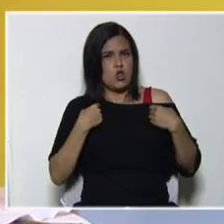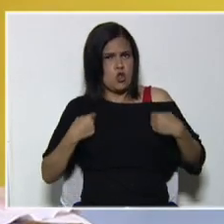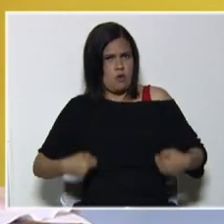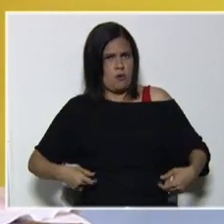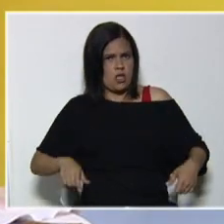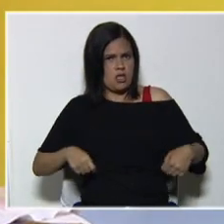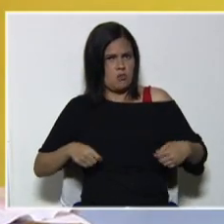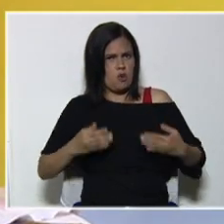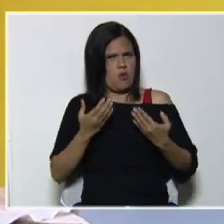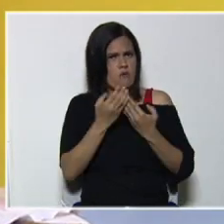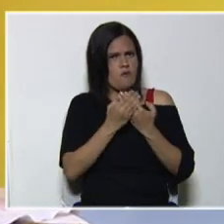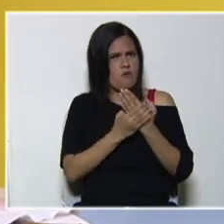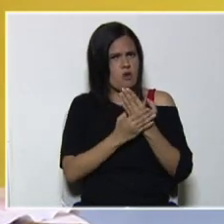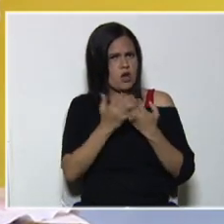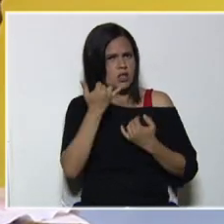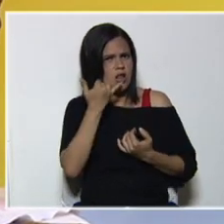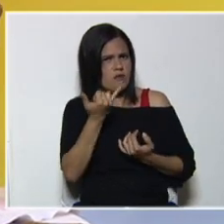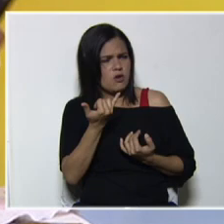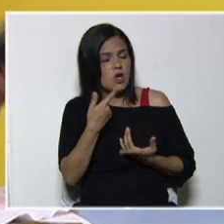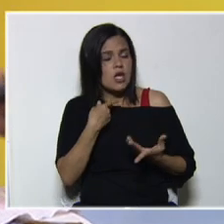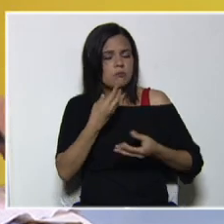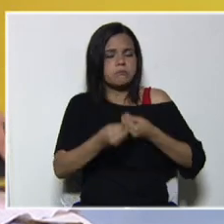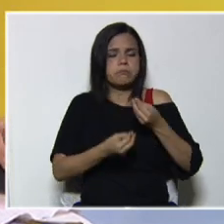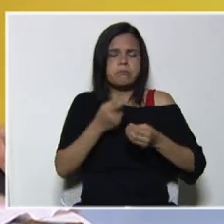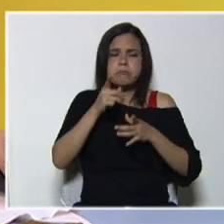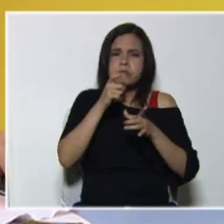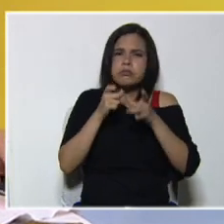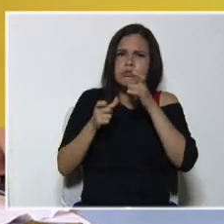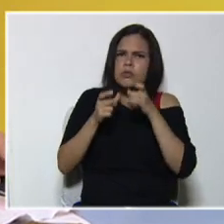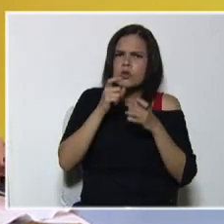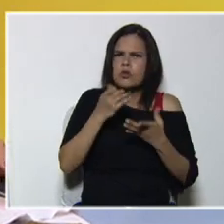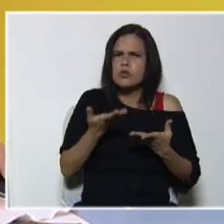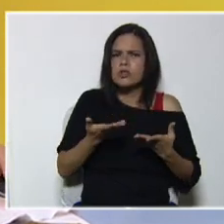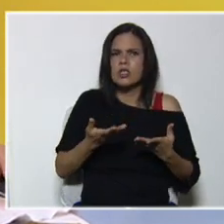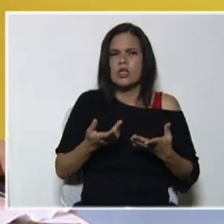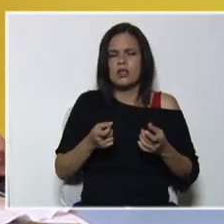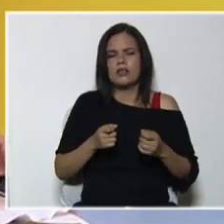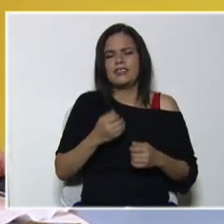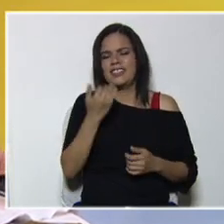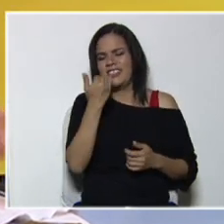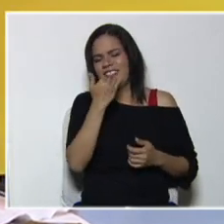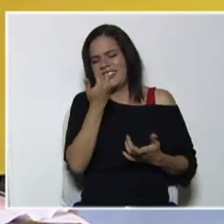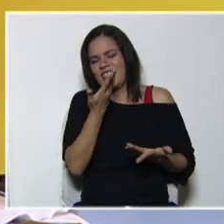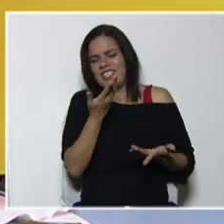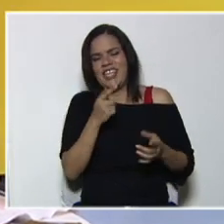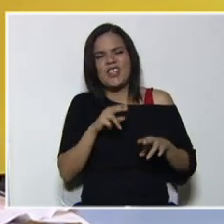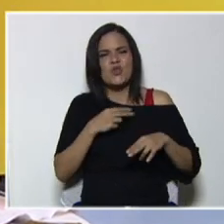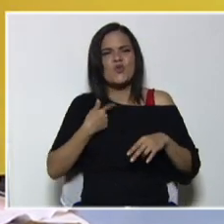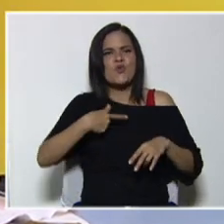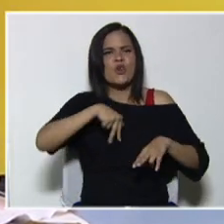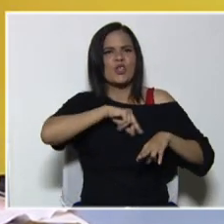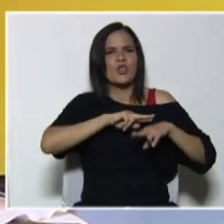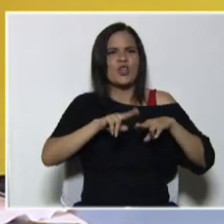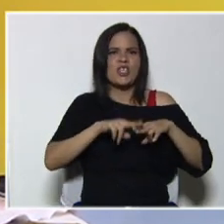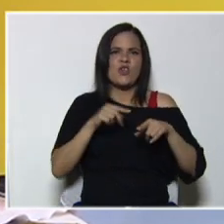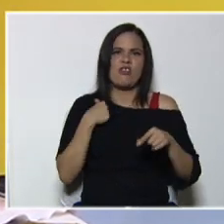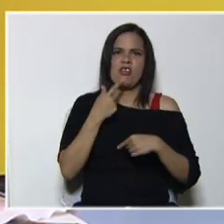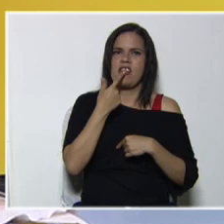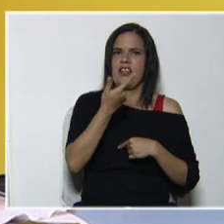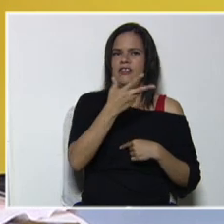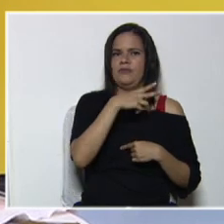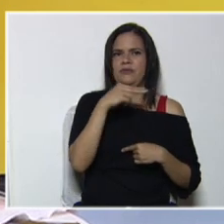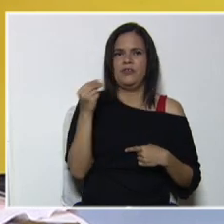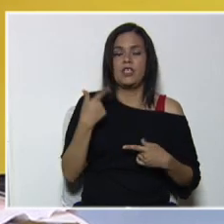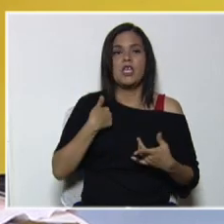con un forro del teléfono y ahí hacemos preguntas que generen hasta sonrisa en nuestros niños y diga que no.